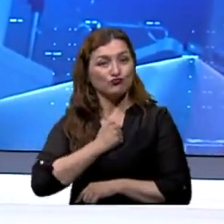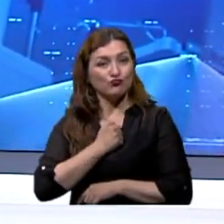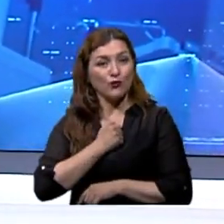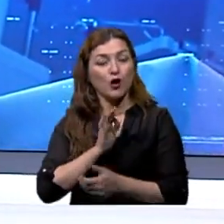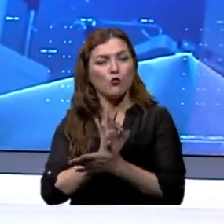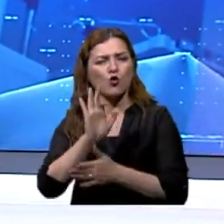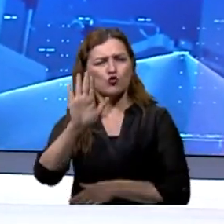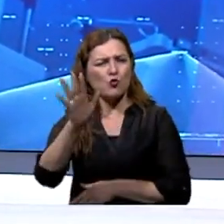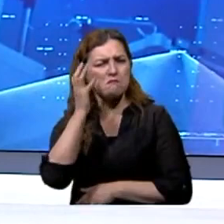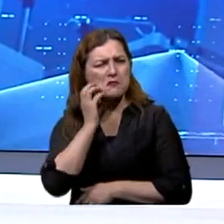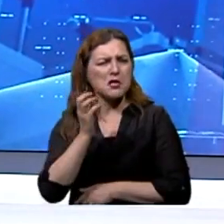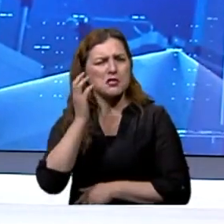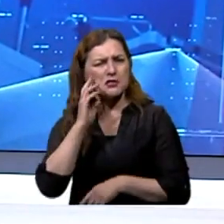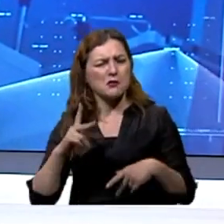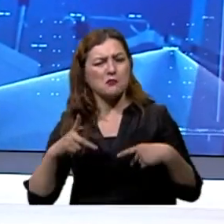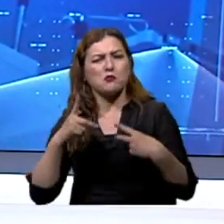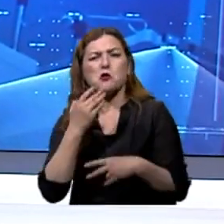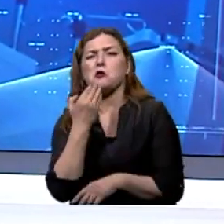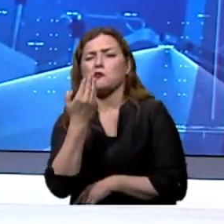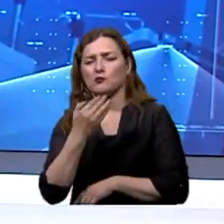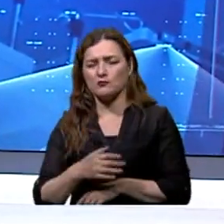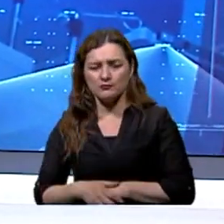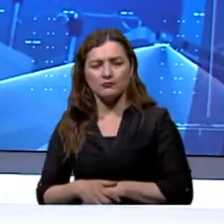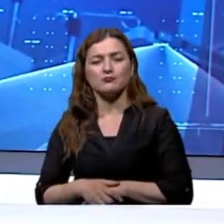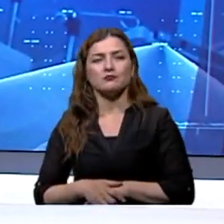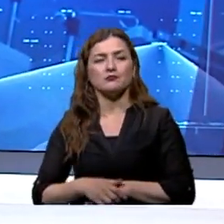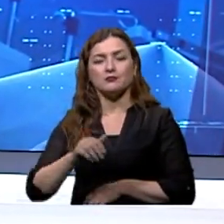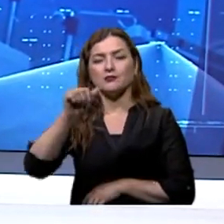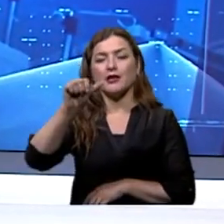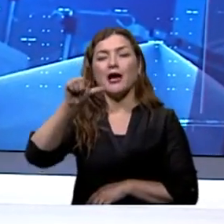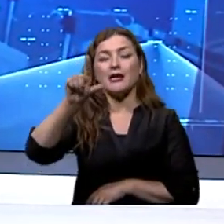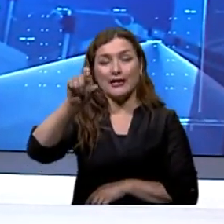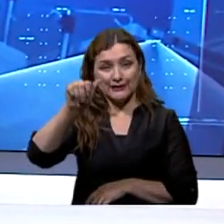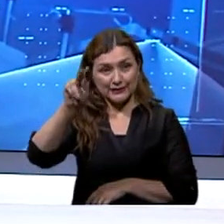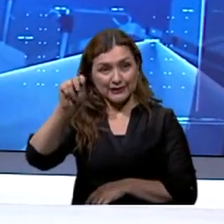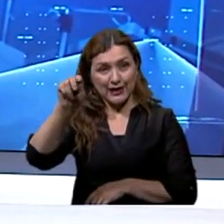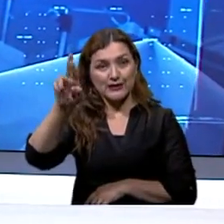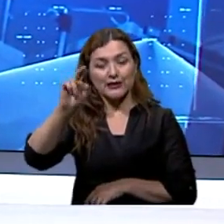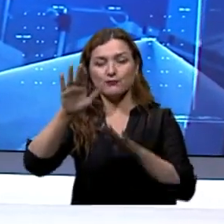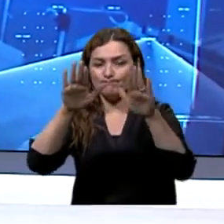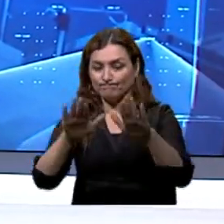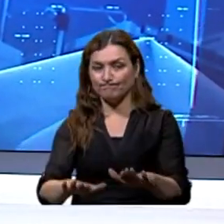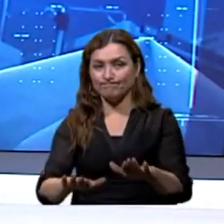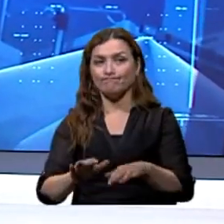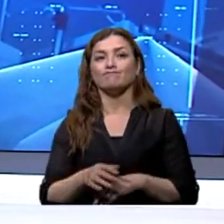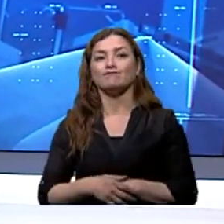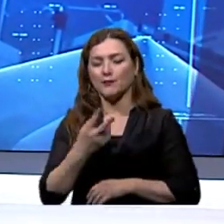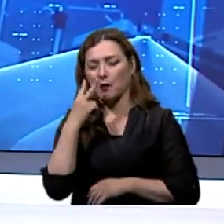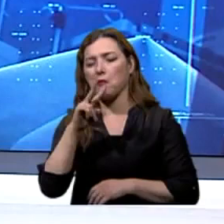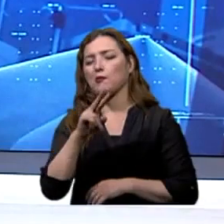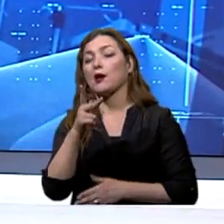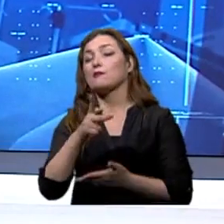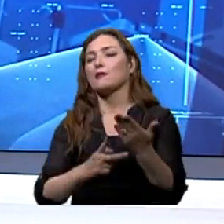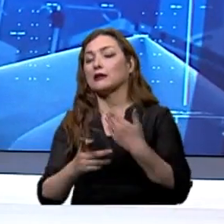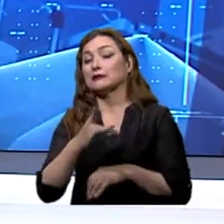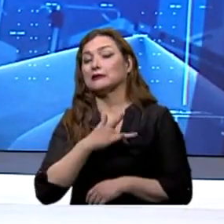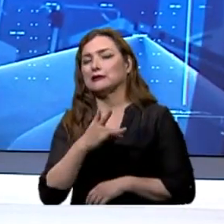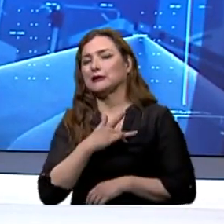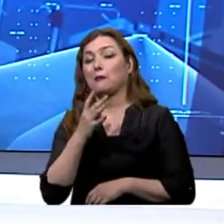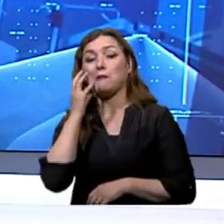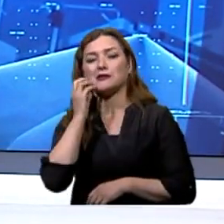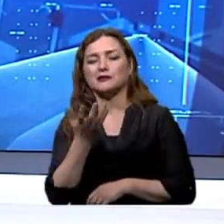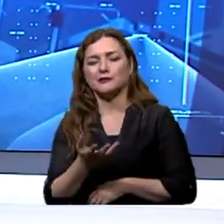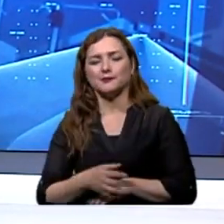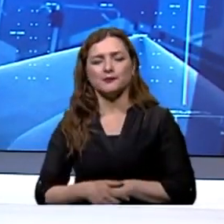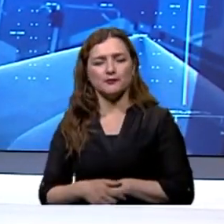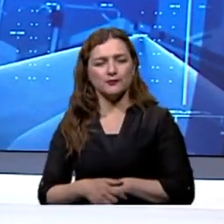va a contar cómo es vivir con una amputación. Él es Alexander Jauregui. Quédese junto a nosotros y veamos qué se siente vivir sin una